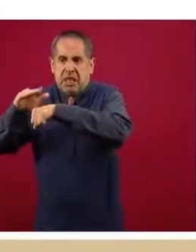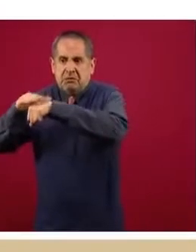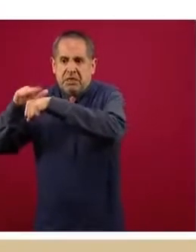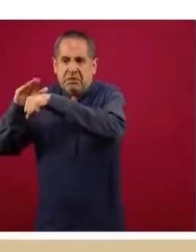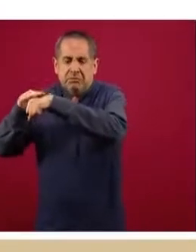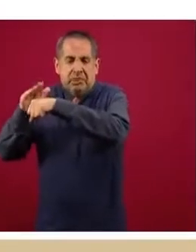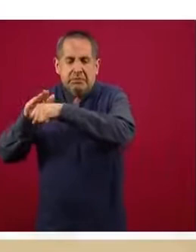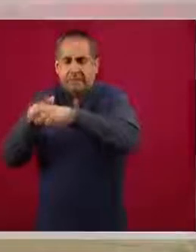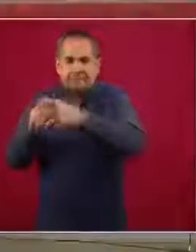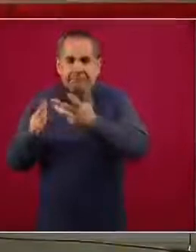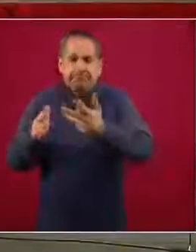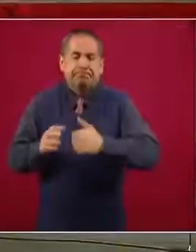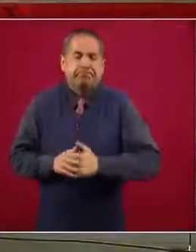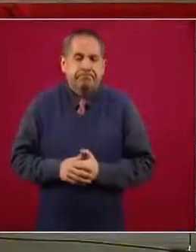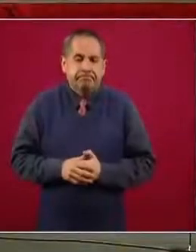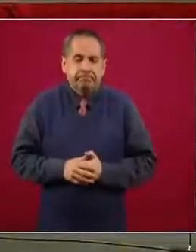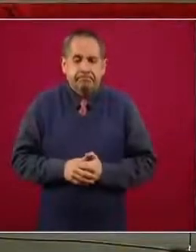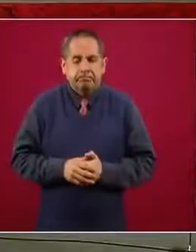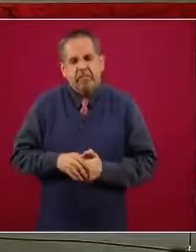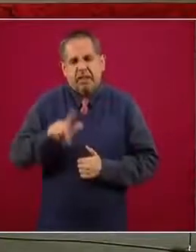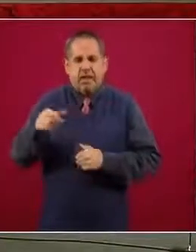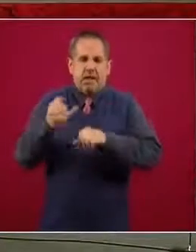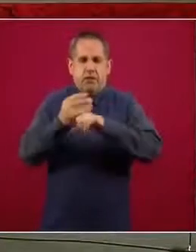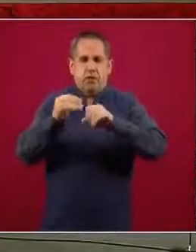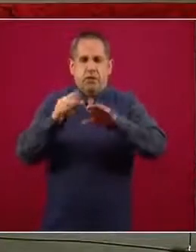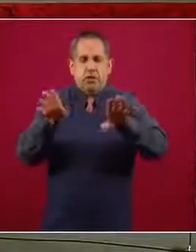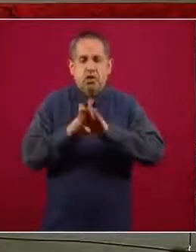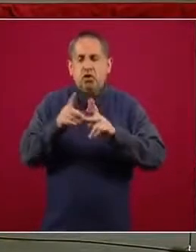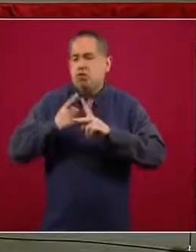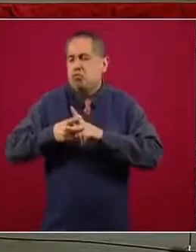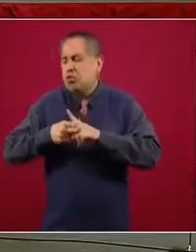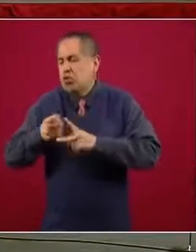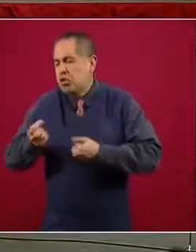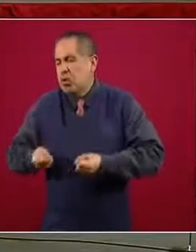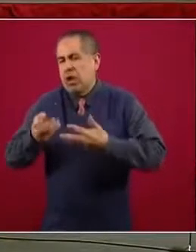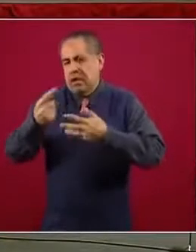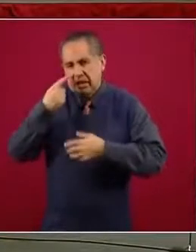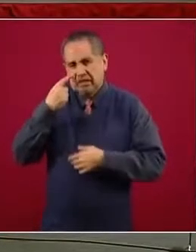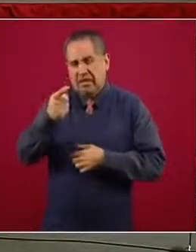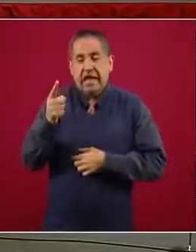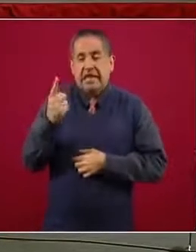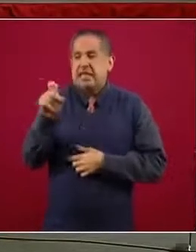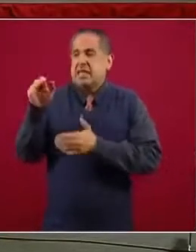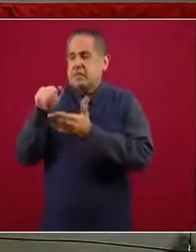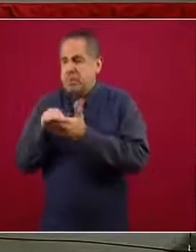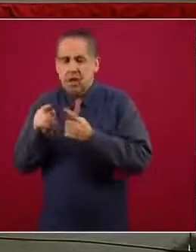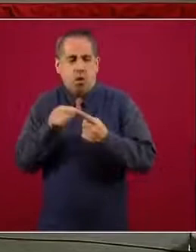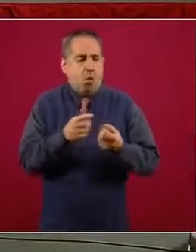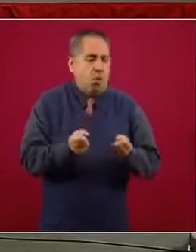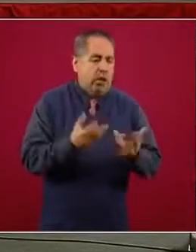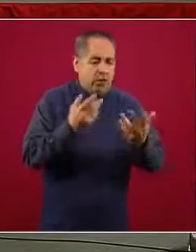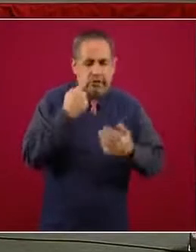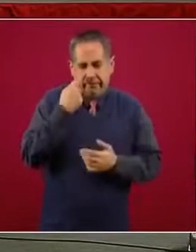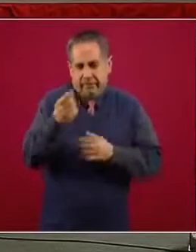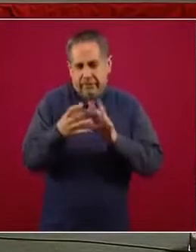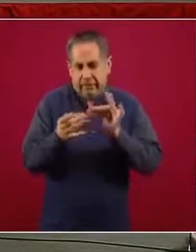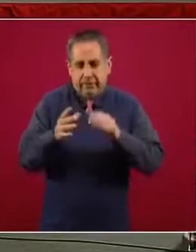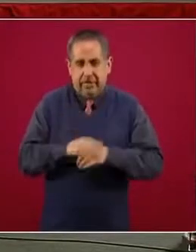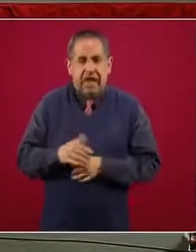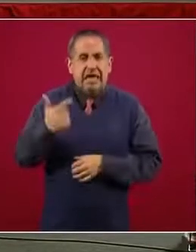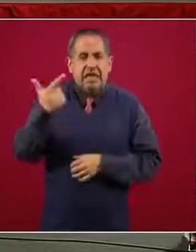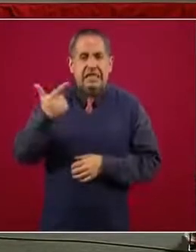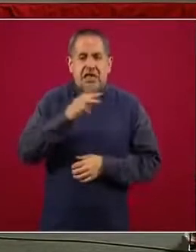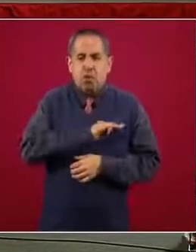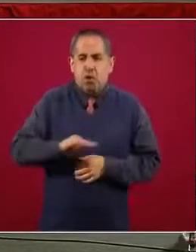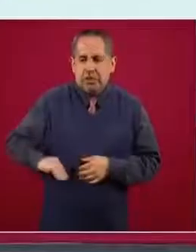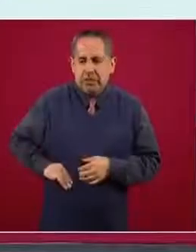siguiente diapositiva, es información también basada en tasa de incidencia por 100,000 habitantes, pero aquí nos quedamos solo con siete